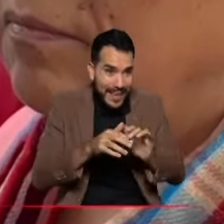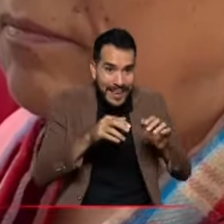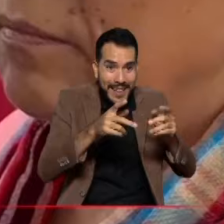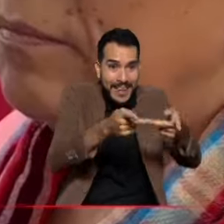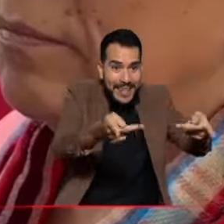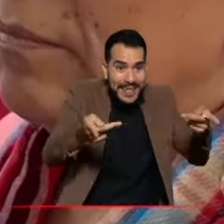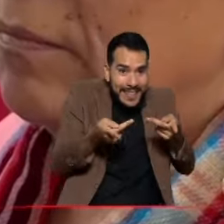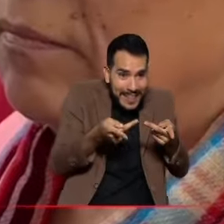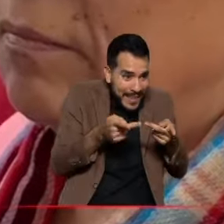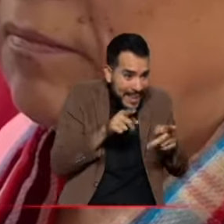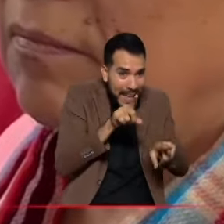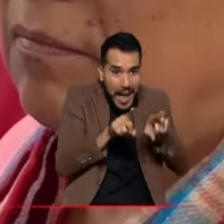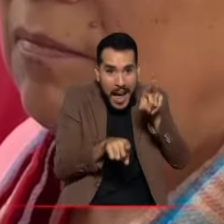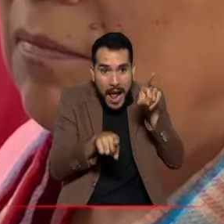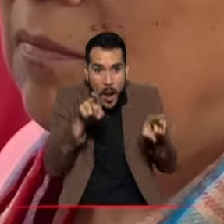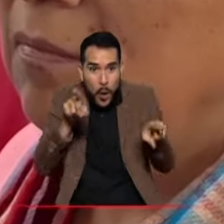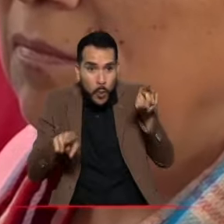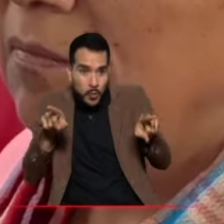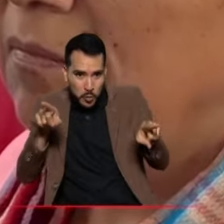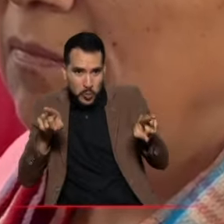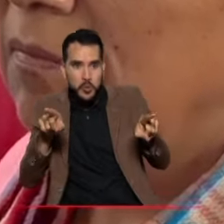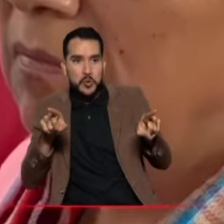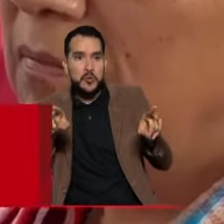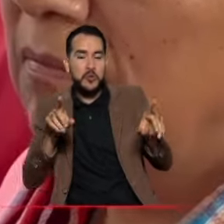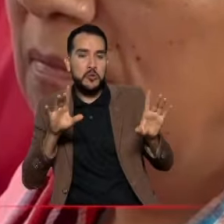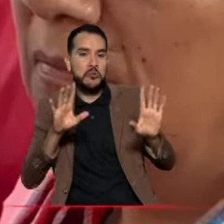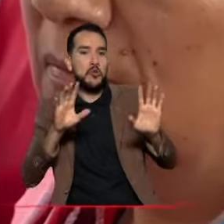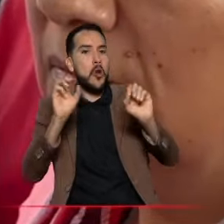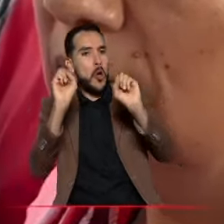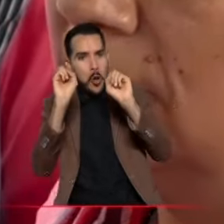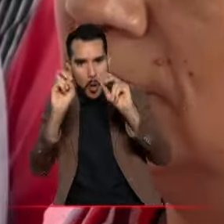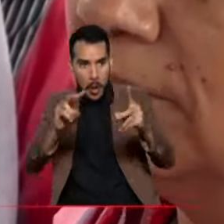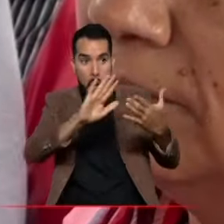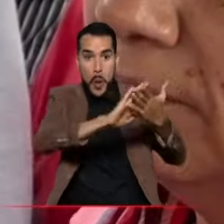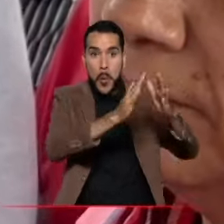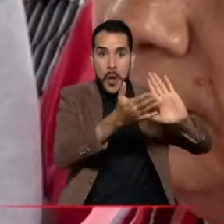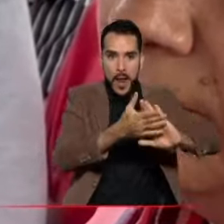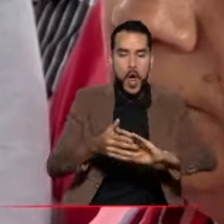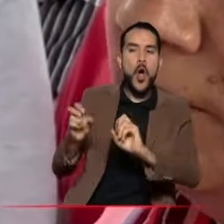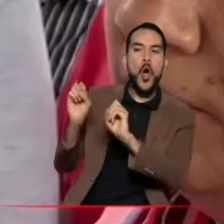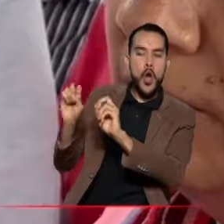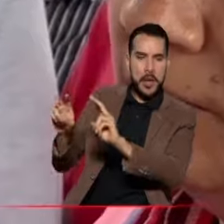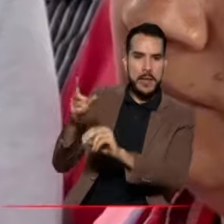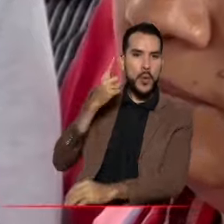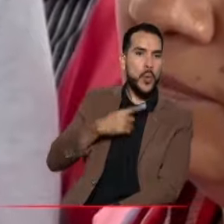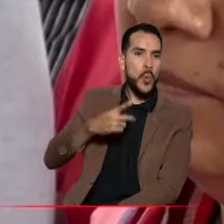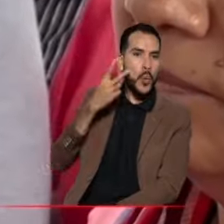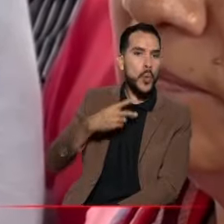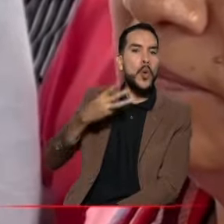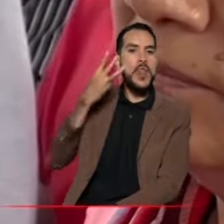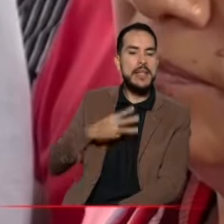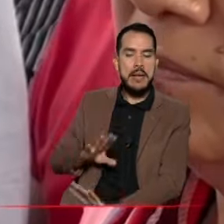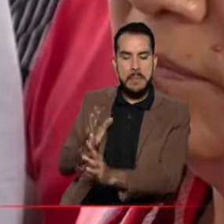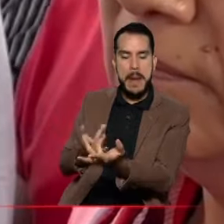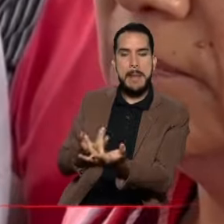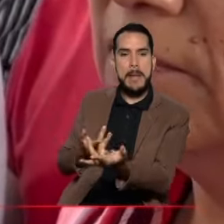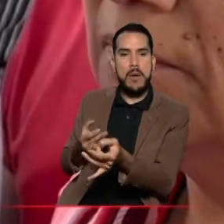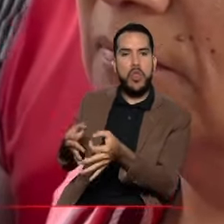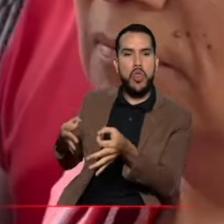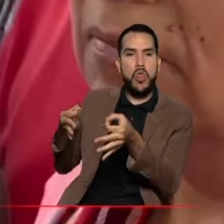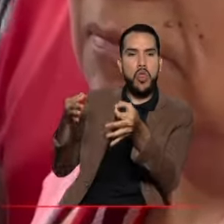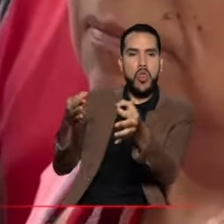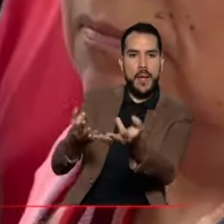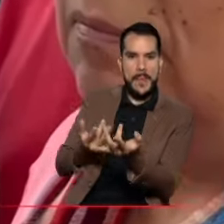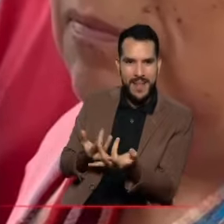la comunidad aceptó darnos unos días de espera para hacer una revisión a fondo de lo que hizo la administración anterior, y cuando digo la administración anterior